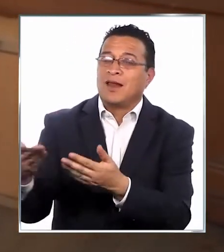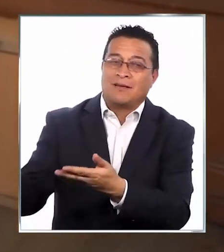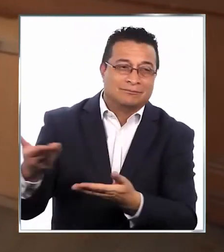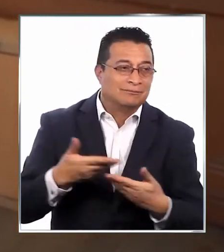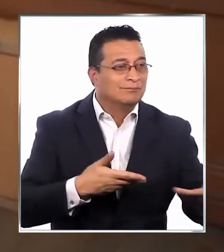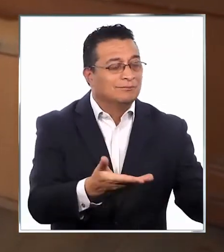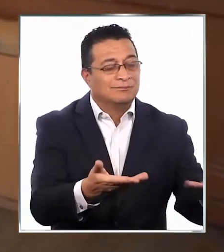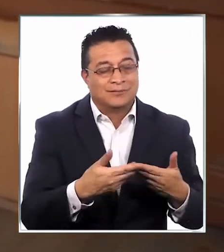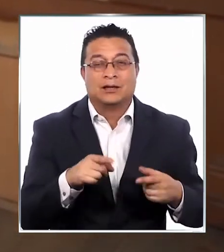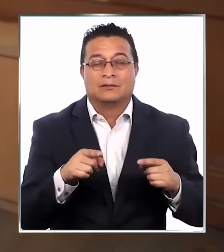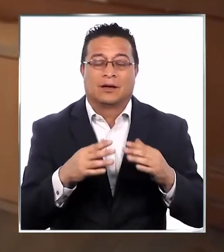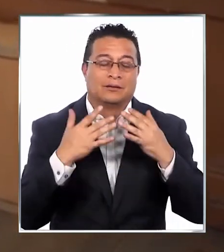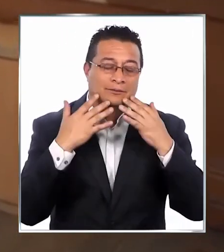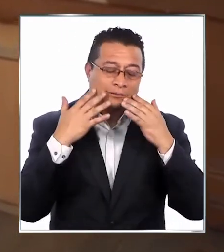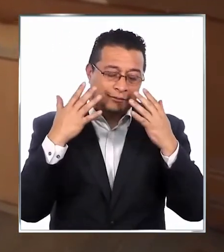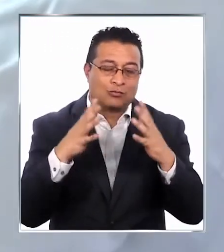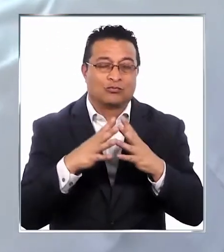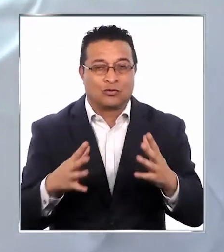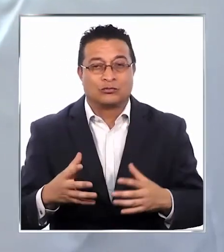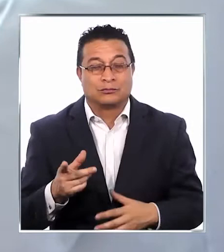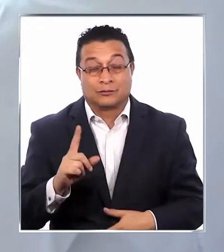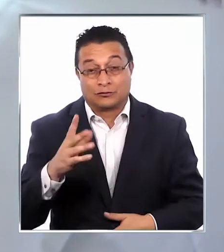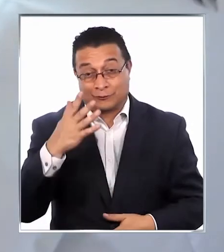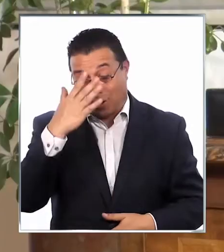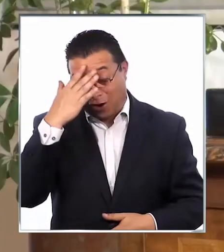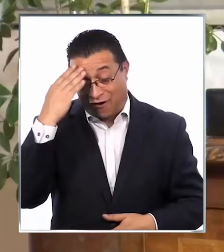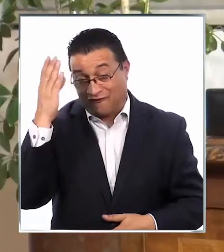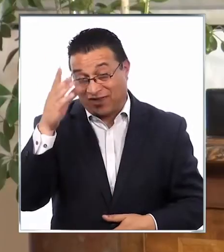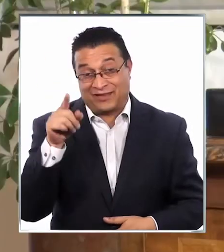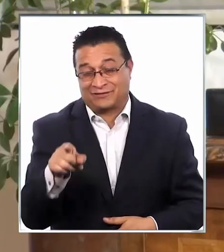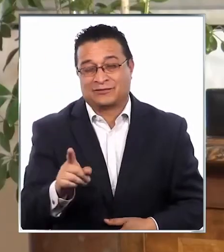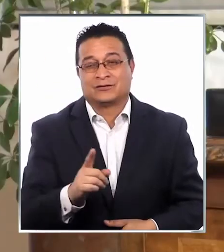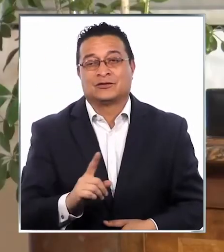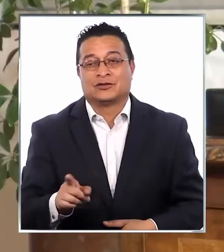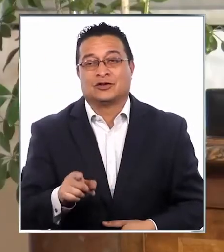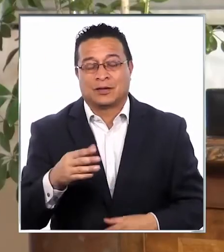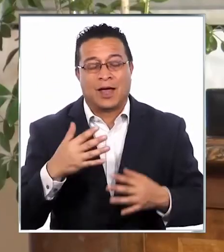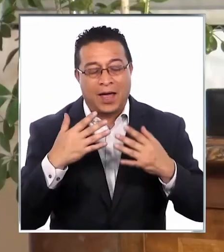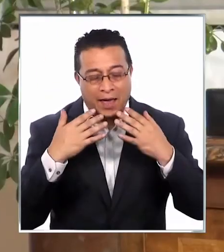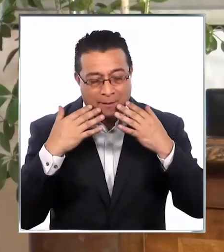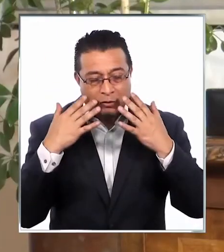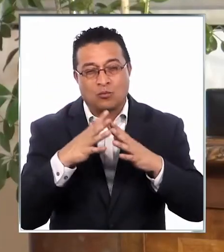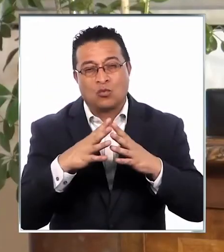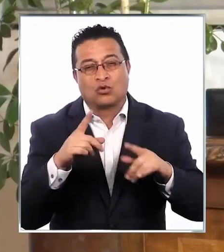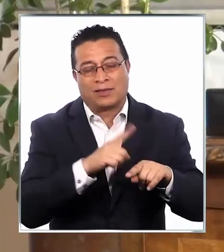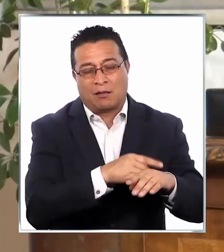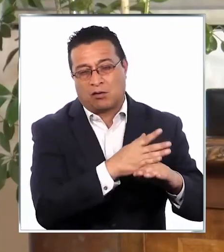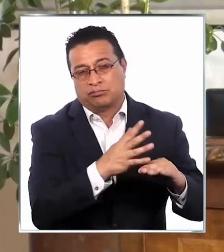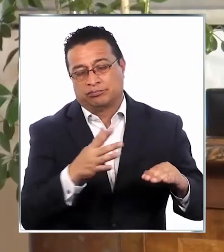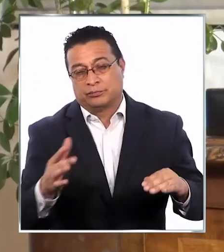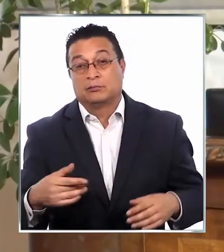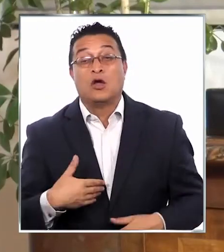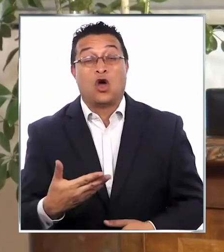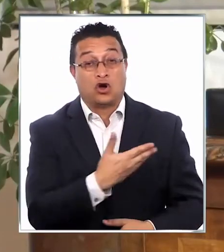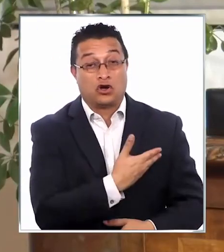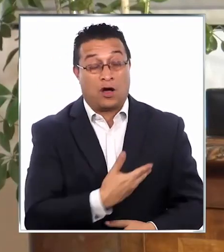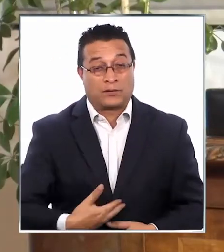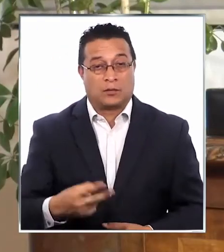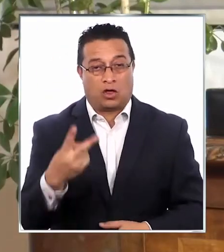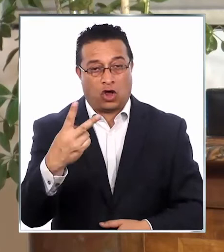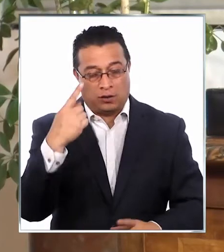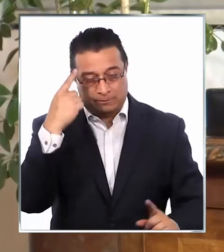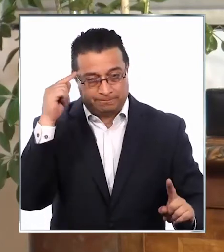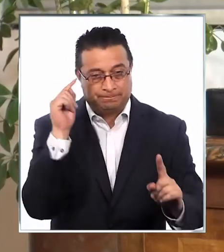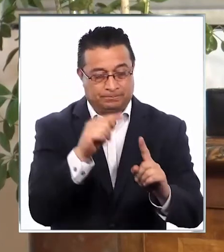familiares en su casa, creo que fue muy emocionante. No se me olvidará, yo creo, esa emoción durante mucho tiempo. El gobierno se ha puesto